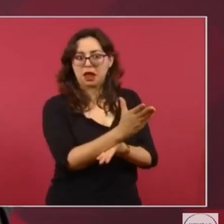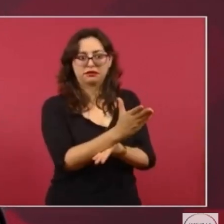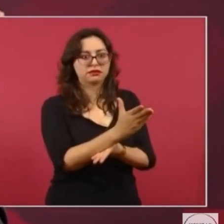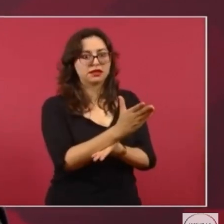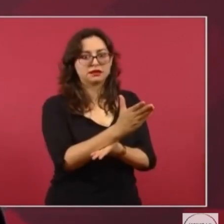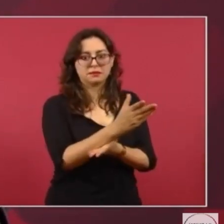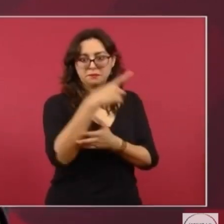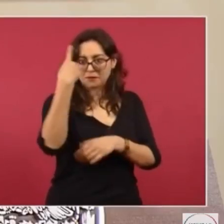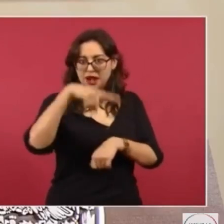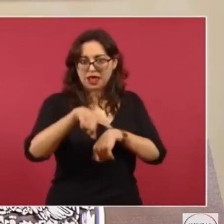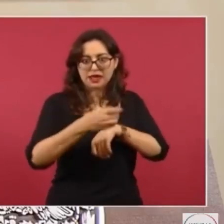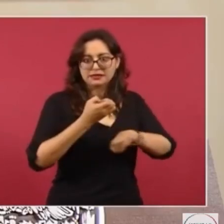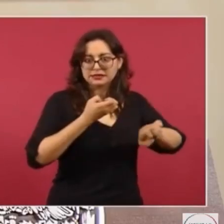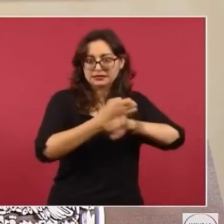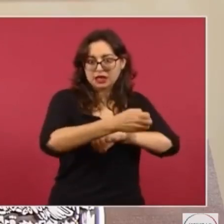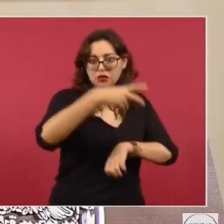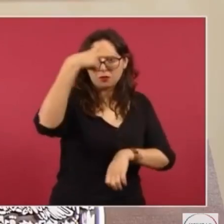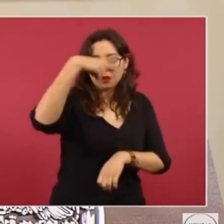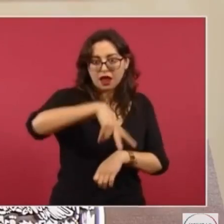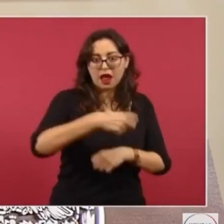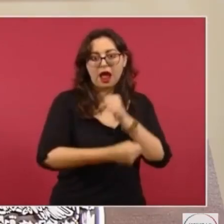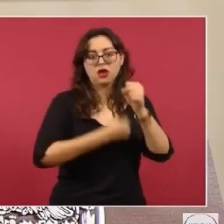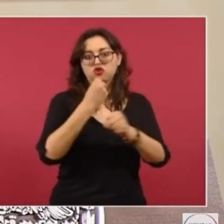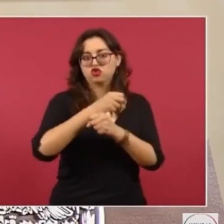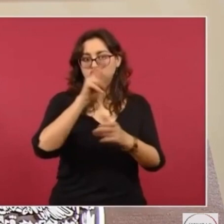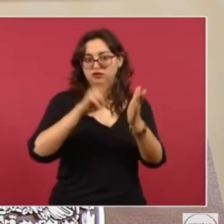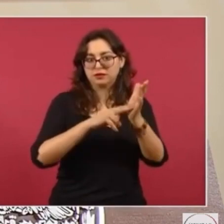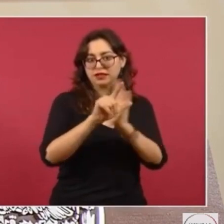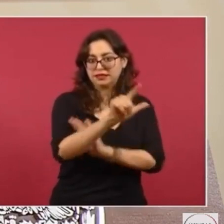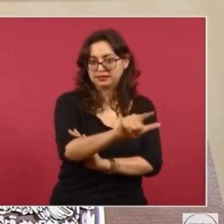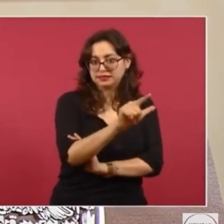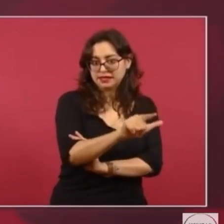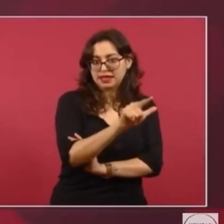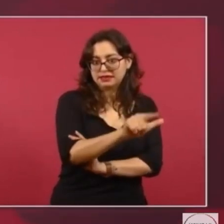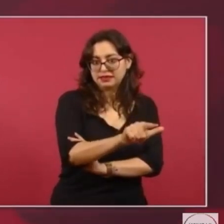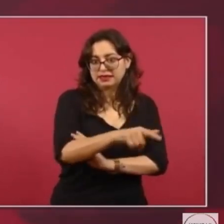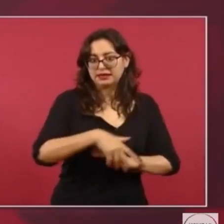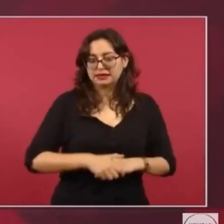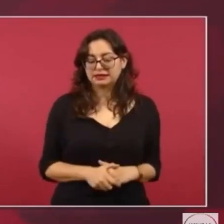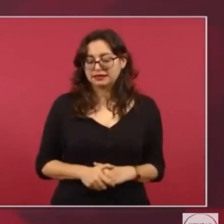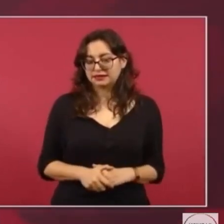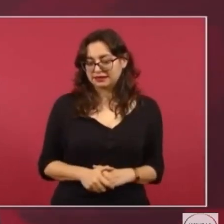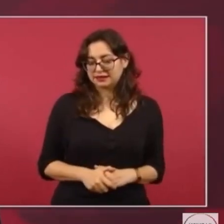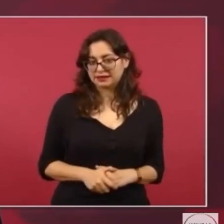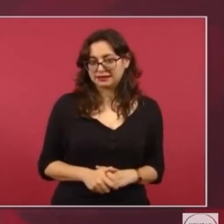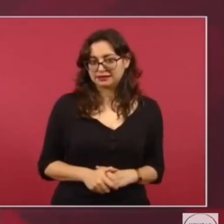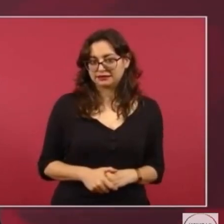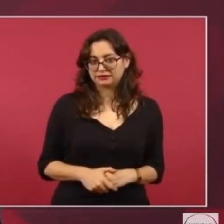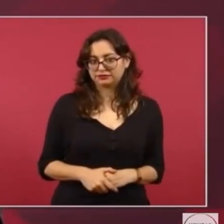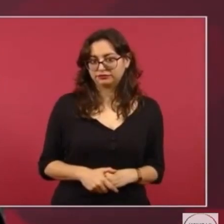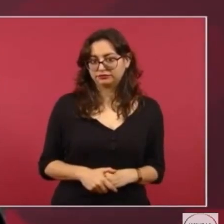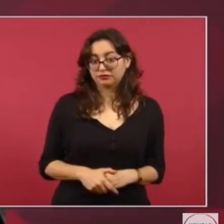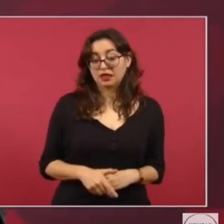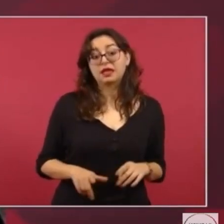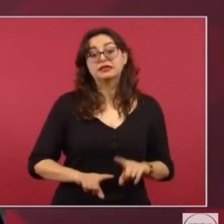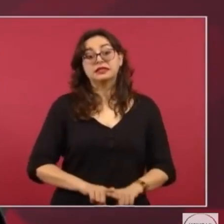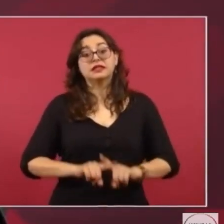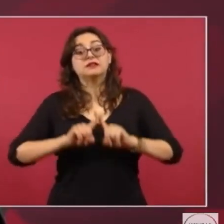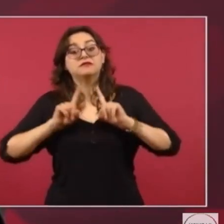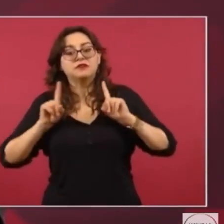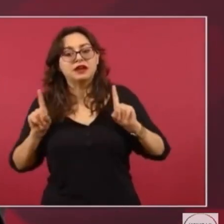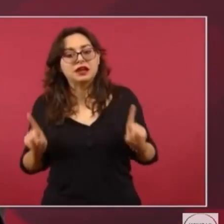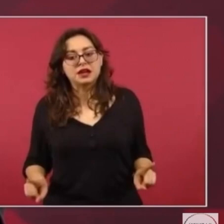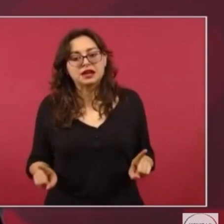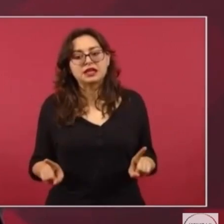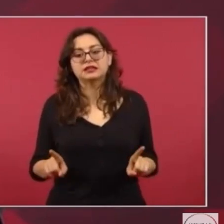En la elección del 17. ¿A qué me refiero cuando le reconozco